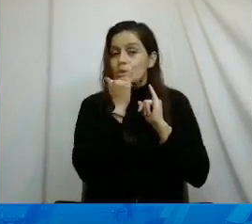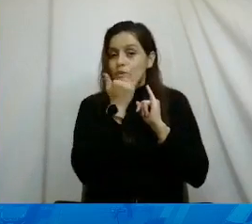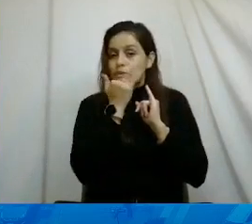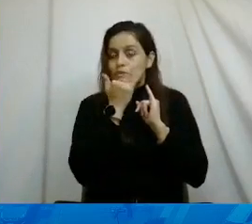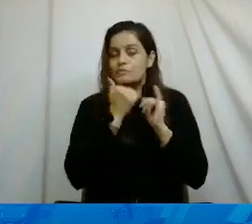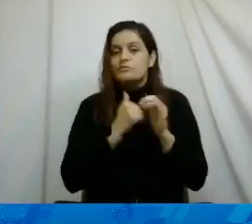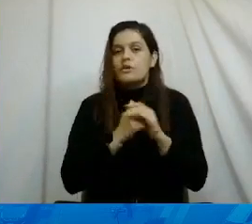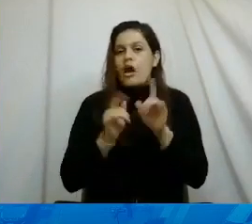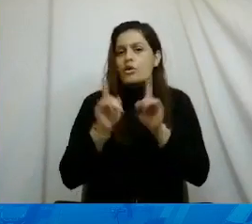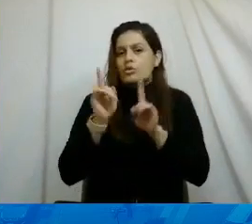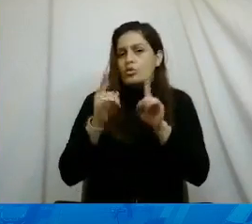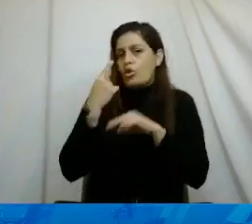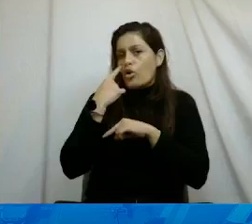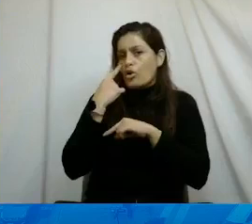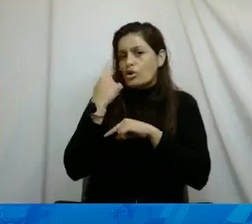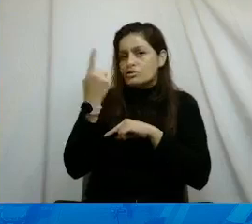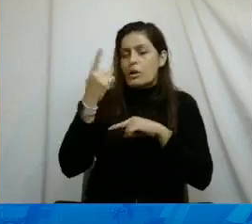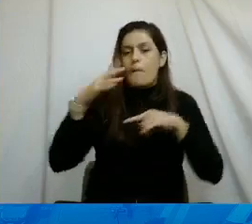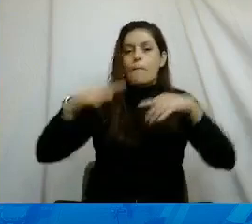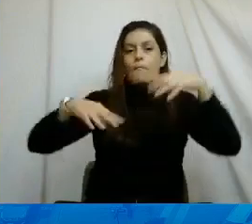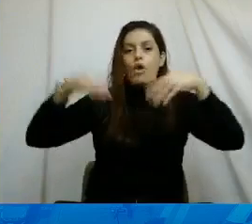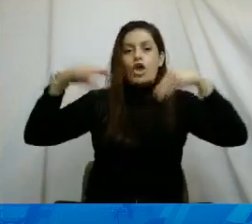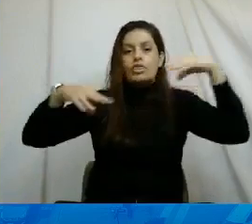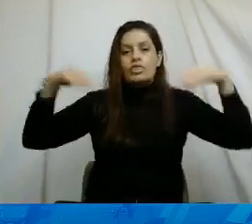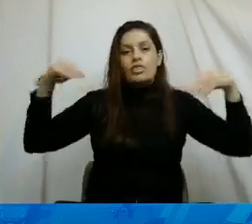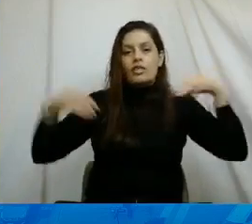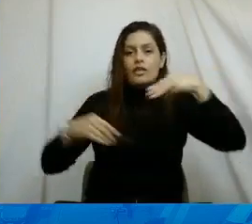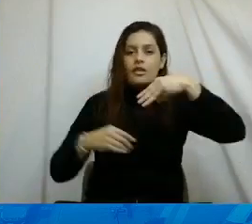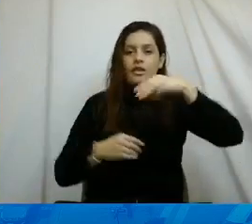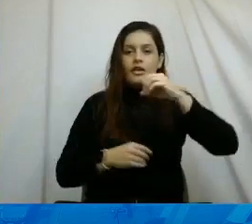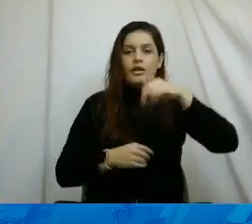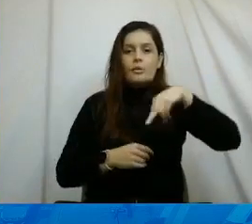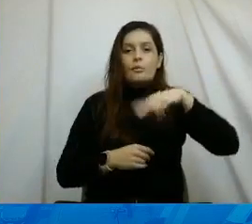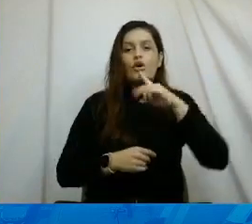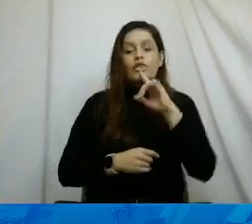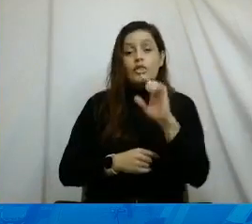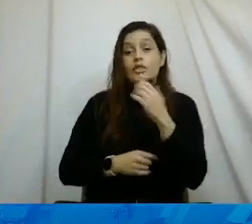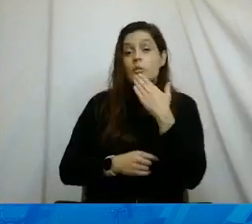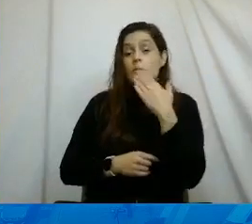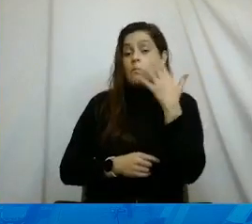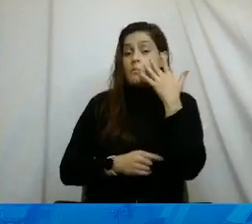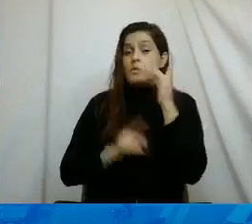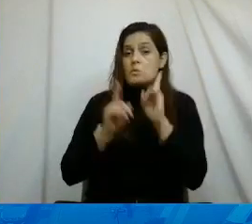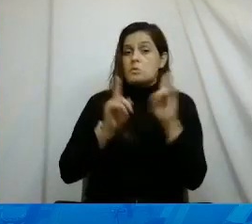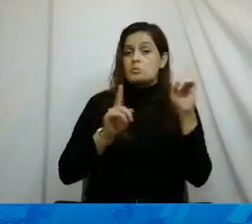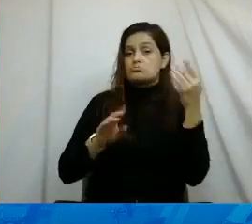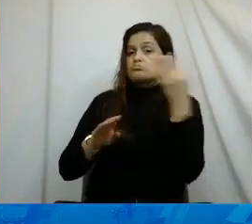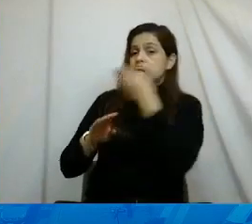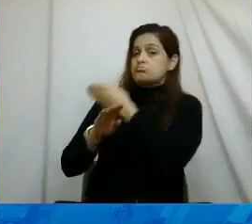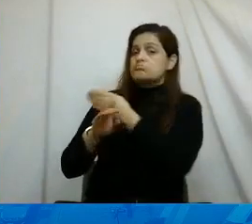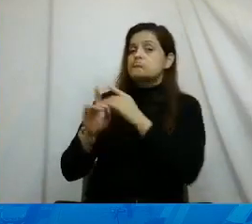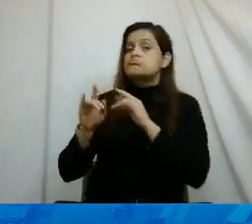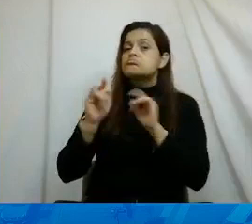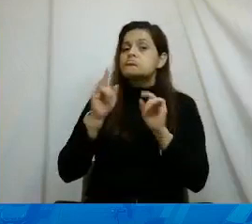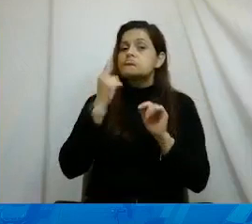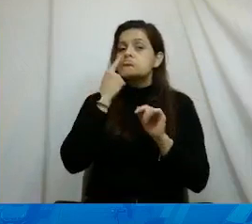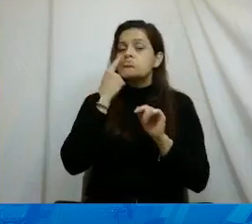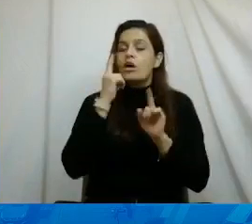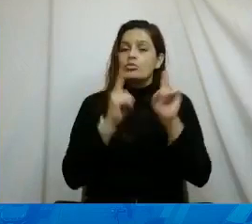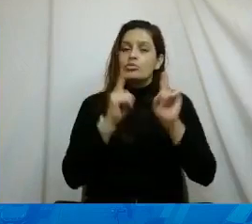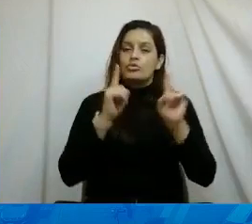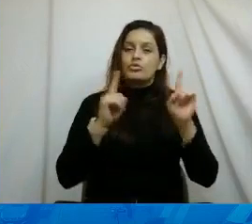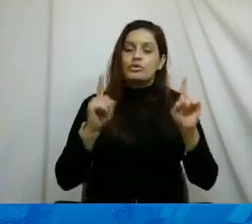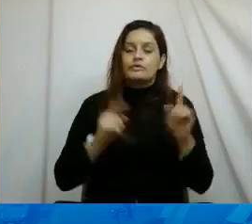lo conocieron, a la gente del Monte, a la gente de Melipilla también, que muchas veces compartió con él, y